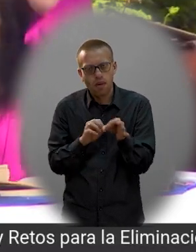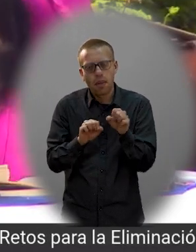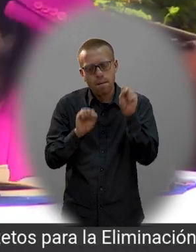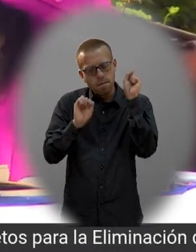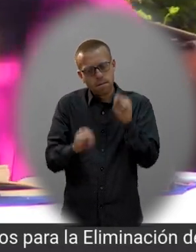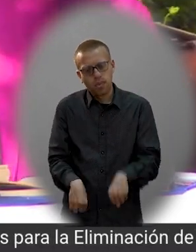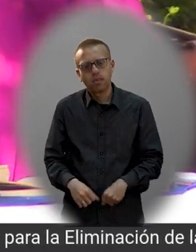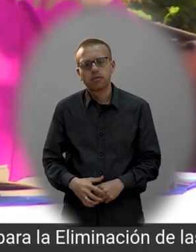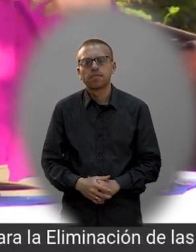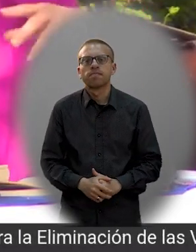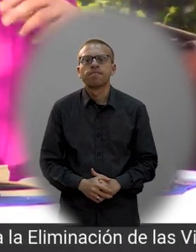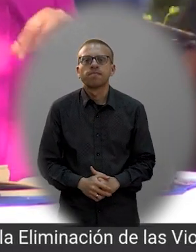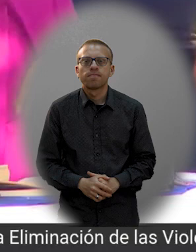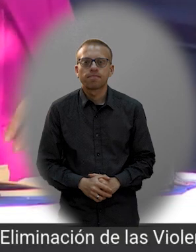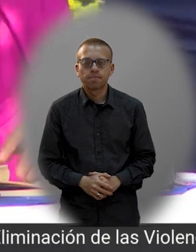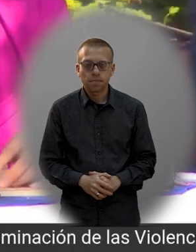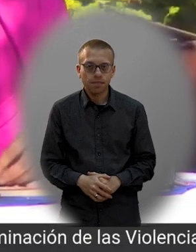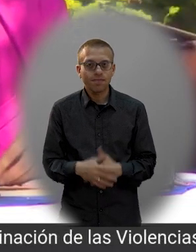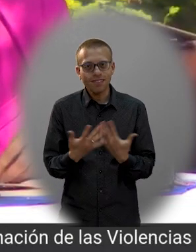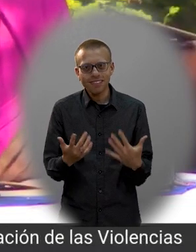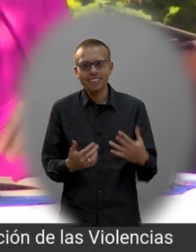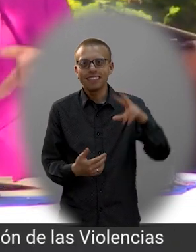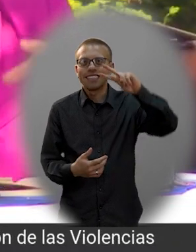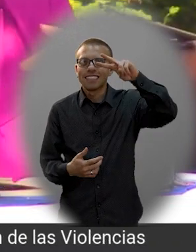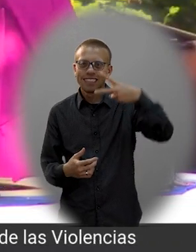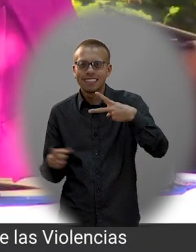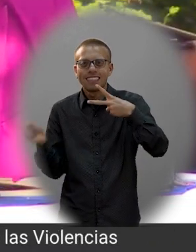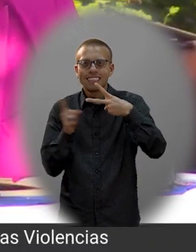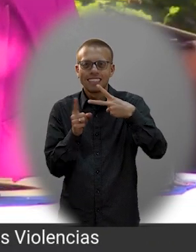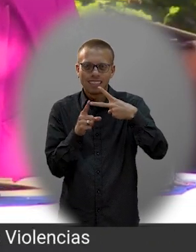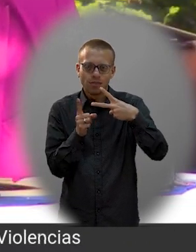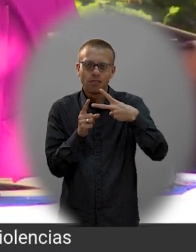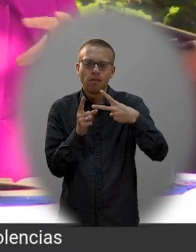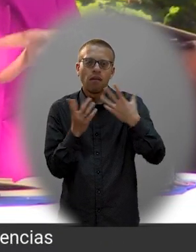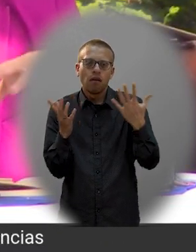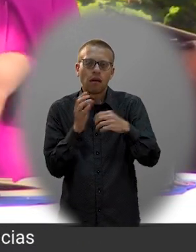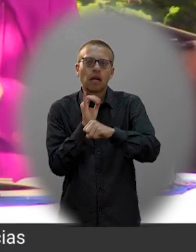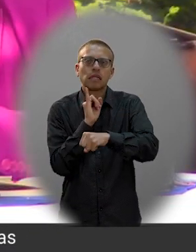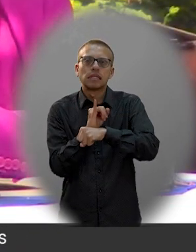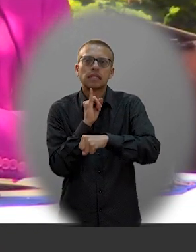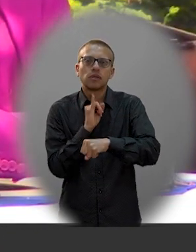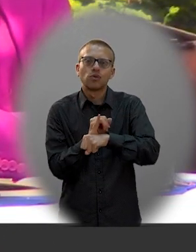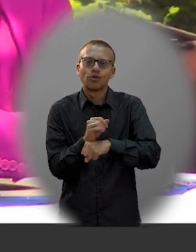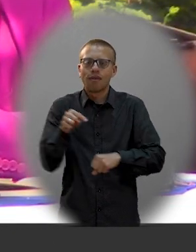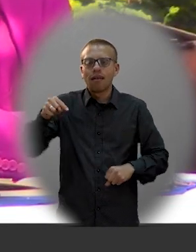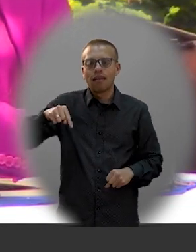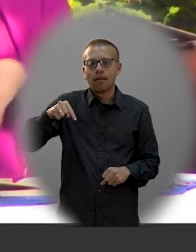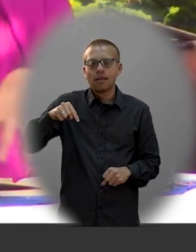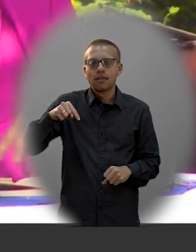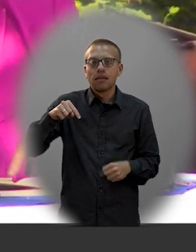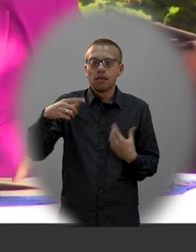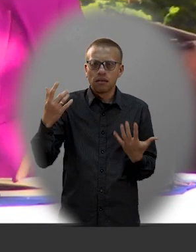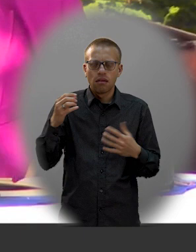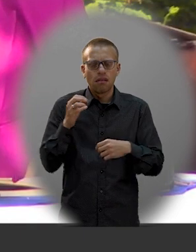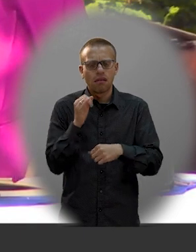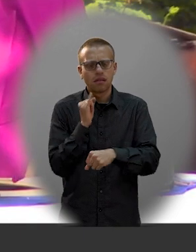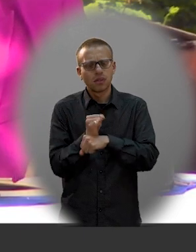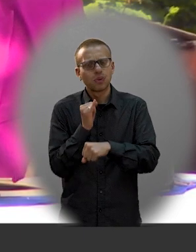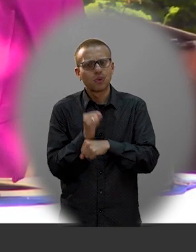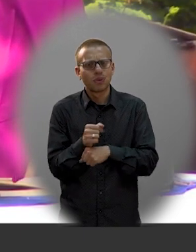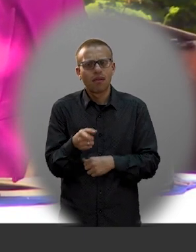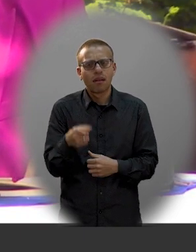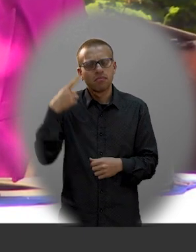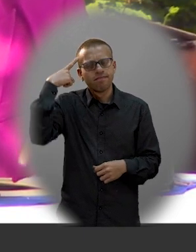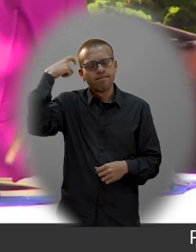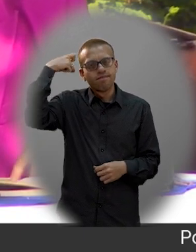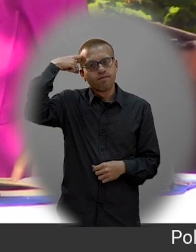eso entonces me lleva a un segundo reto y es el institucional. Ahí, así haya documento, el reto institucional es